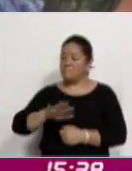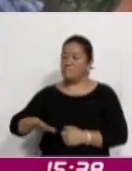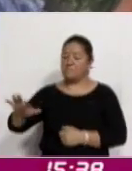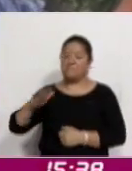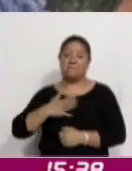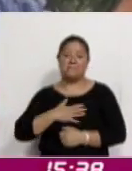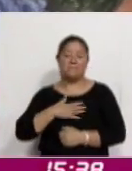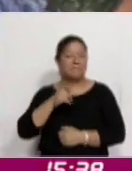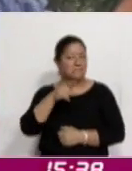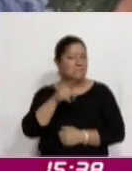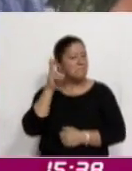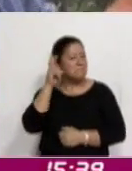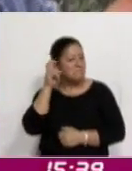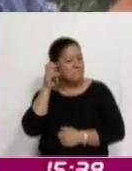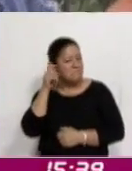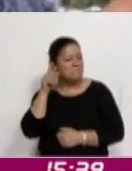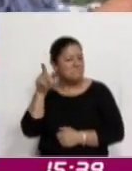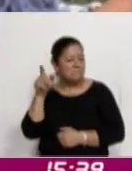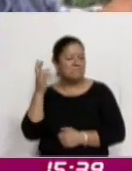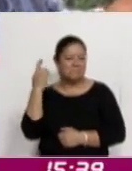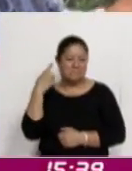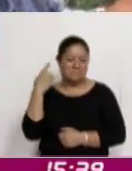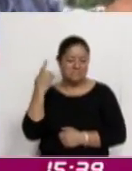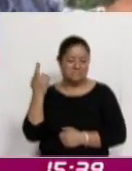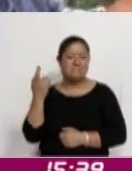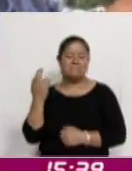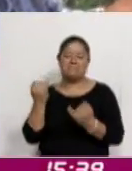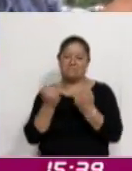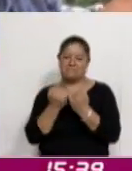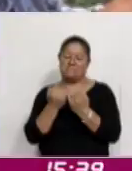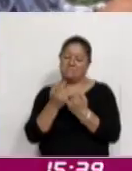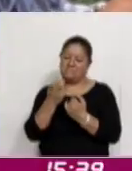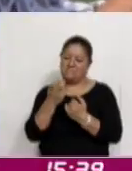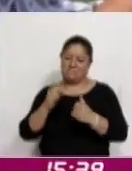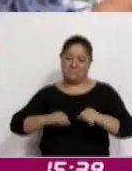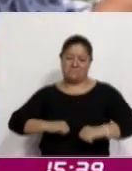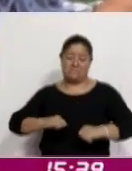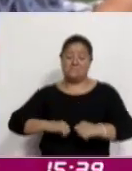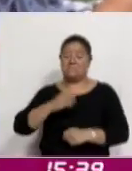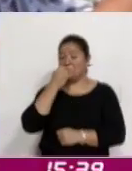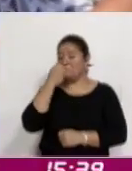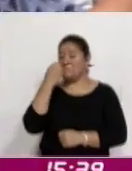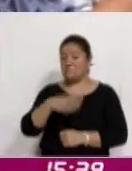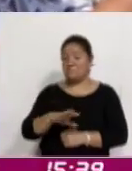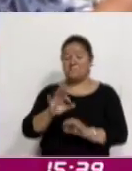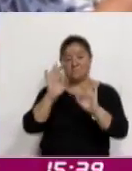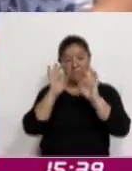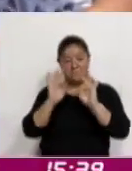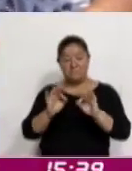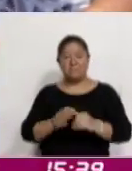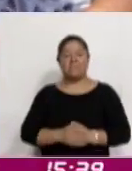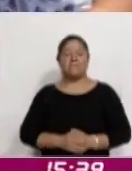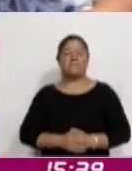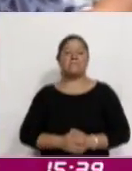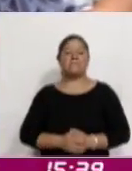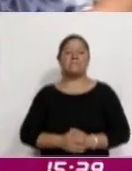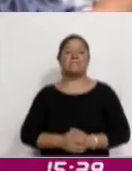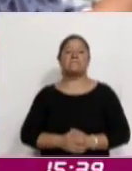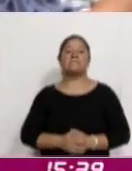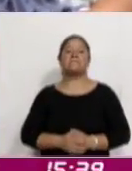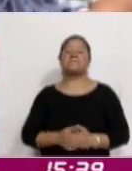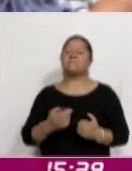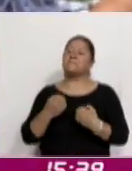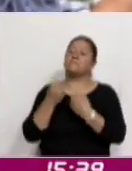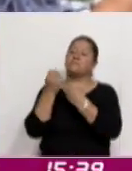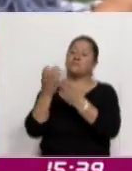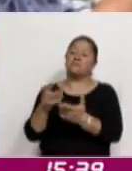sus oyentes de la radio, pues también organizar estos eventos creo que está genial, así darle un poco a la gente lo